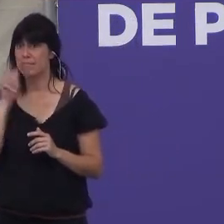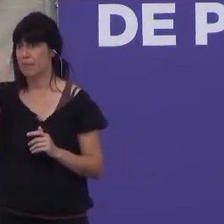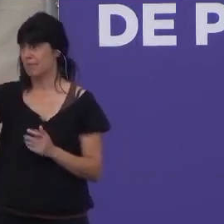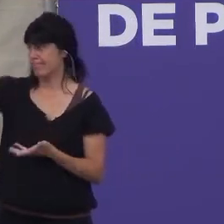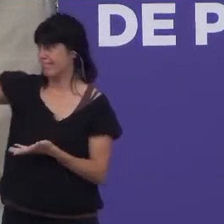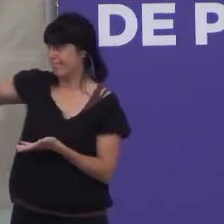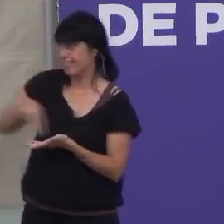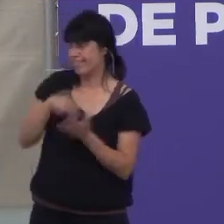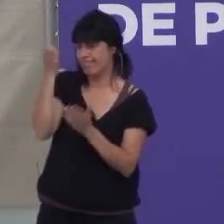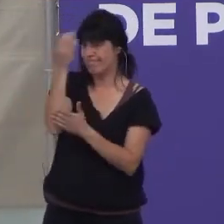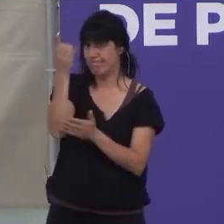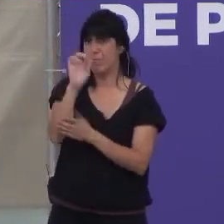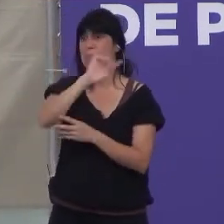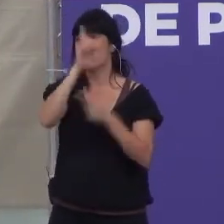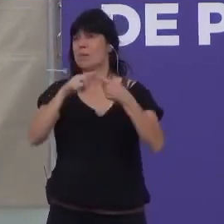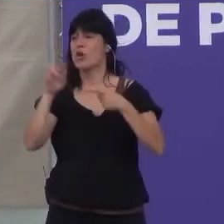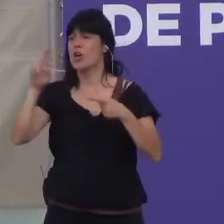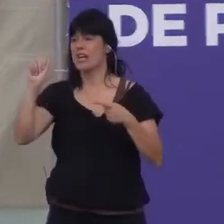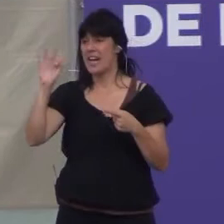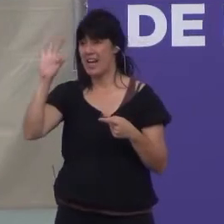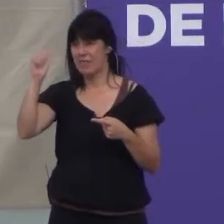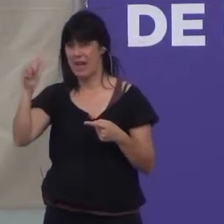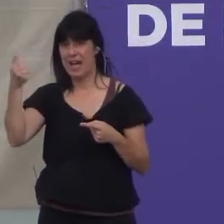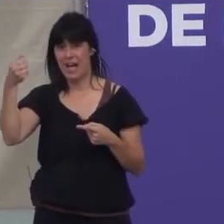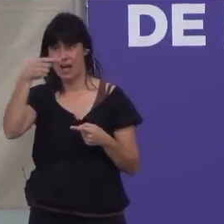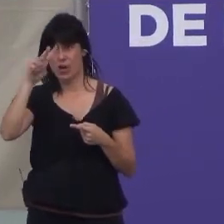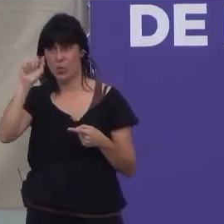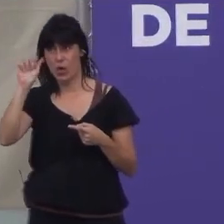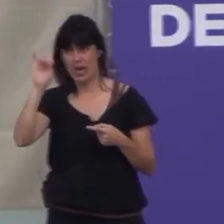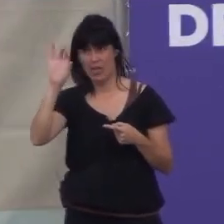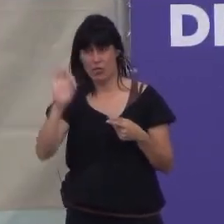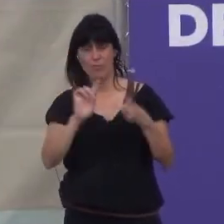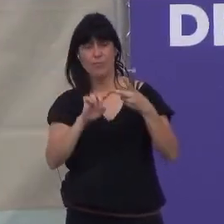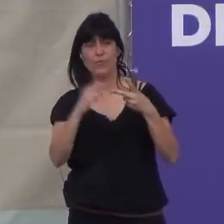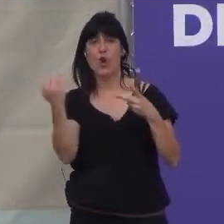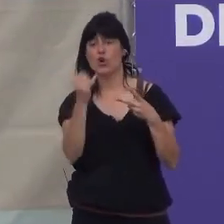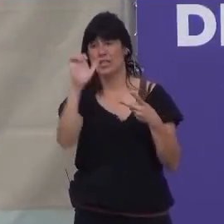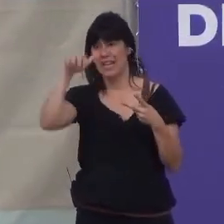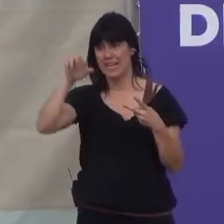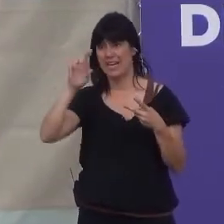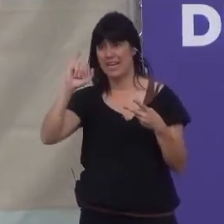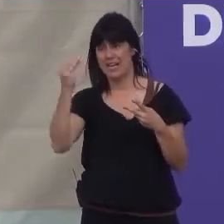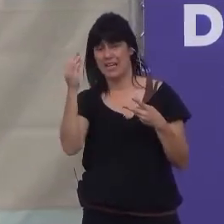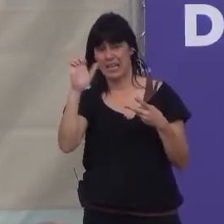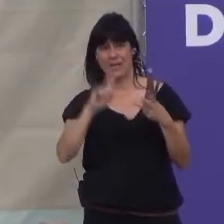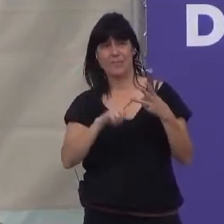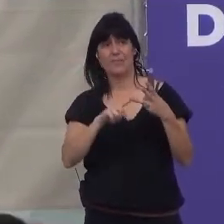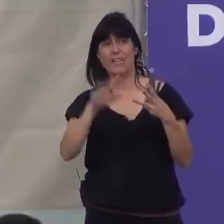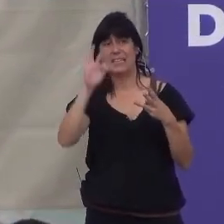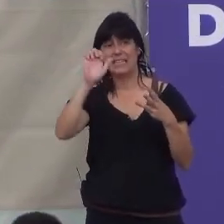a las que van a exponer y será, en primer lugar, Rafa Aguado, José Enrique Canos, Teresa Díaz